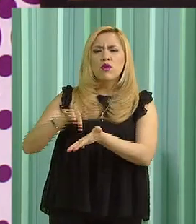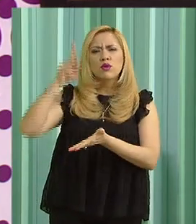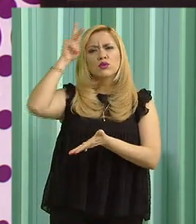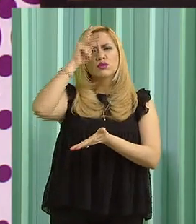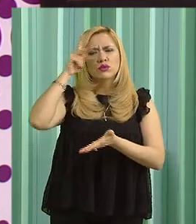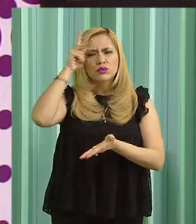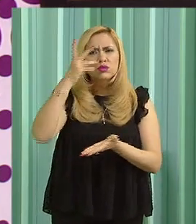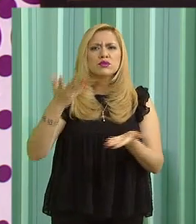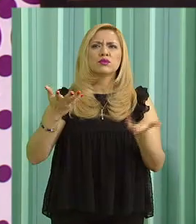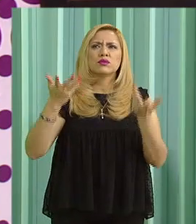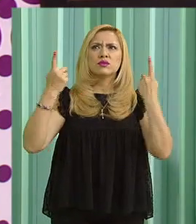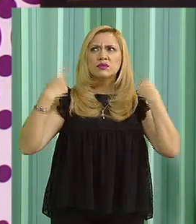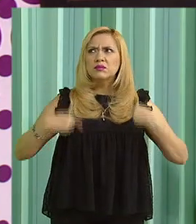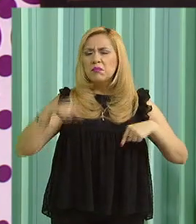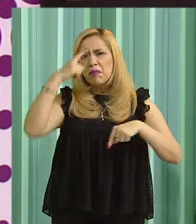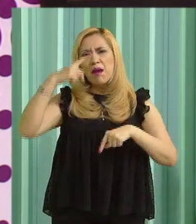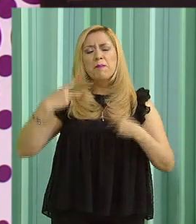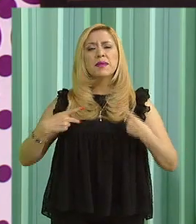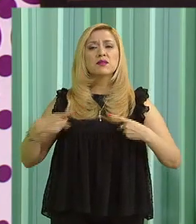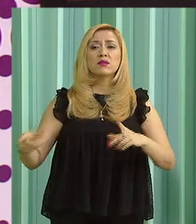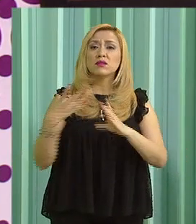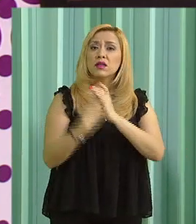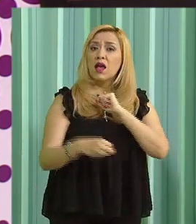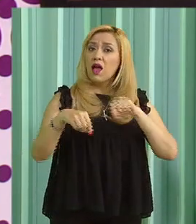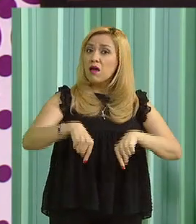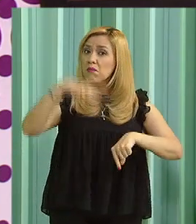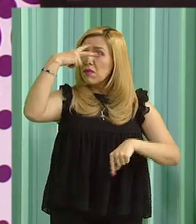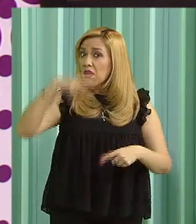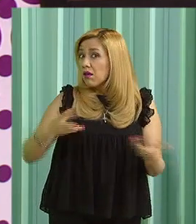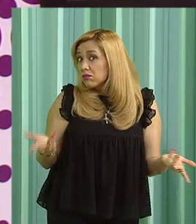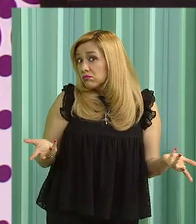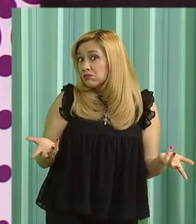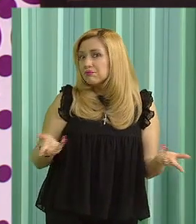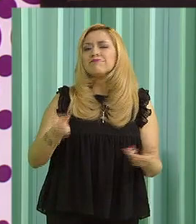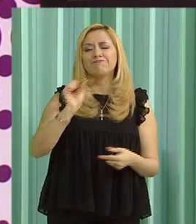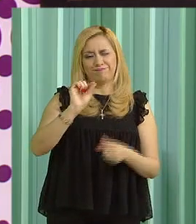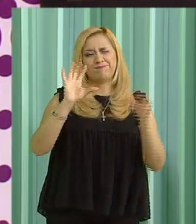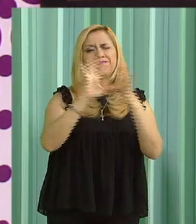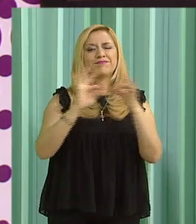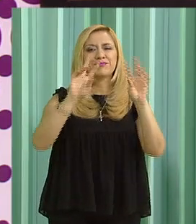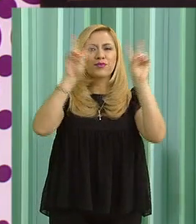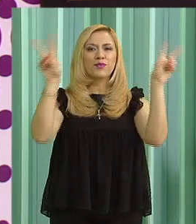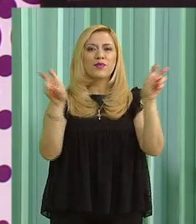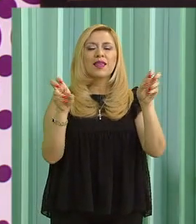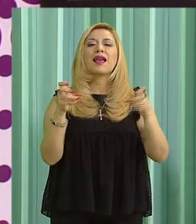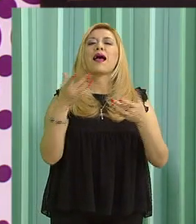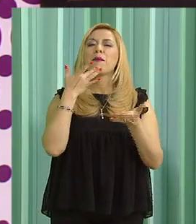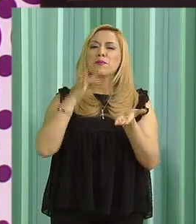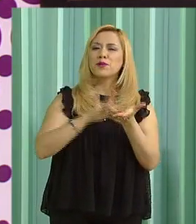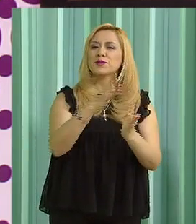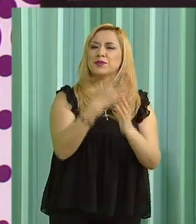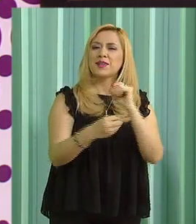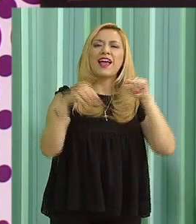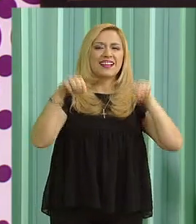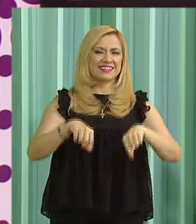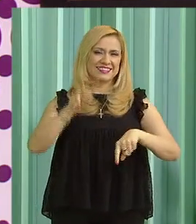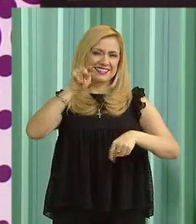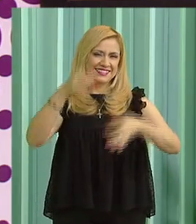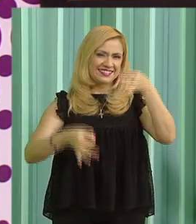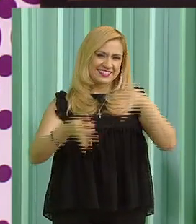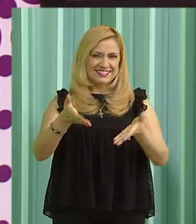puede brindar a la población refugiada acá en México? De eso vamos a hablar en el programa de hoy de Con los Refugiados, acá en Justicia